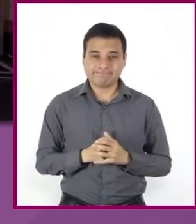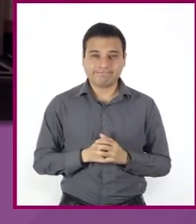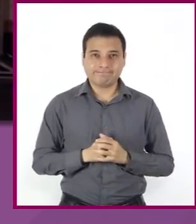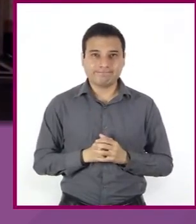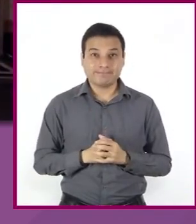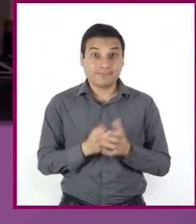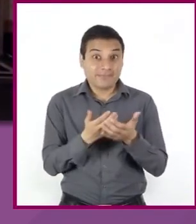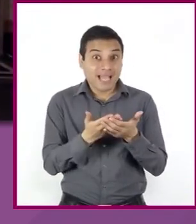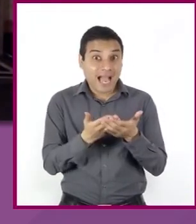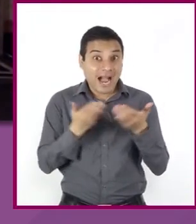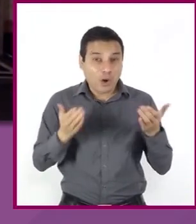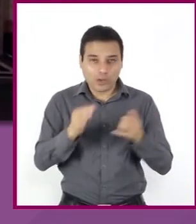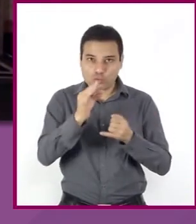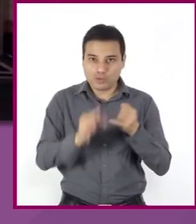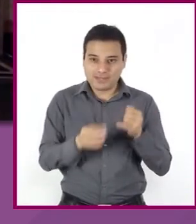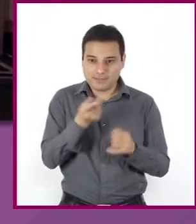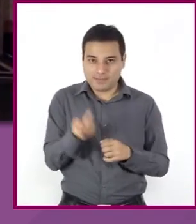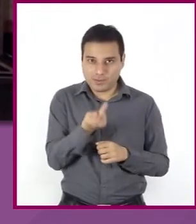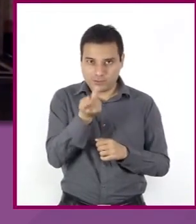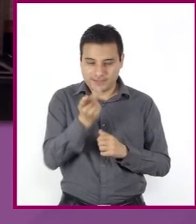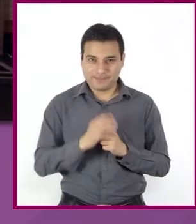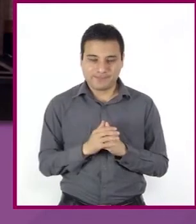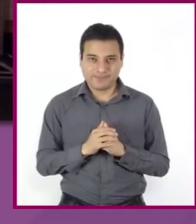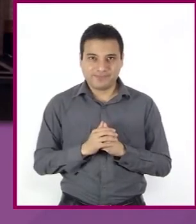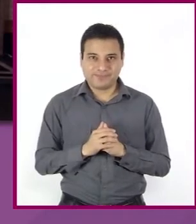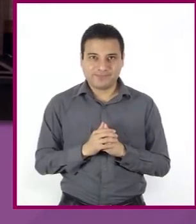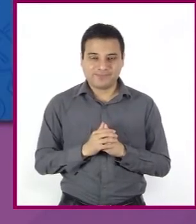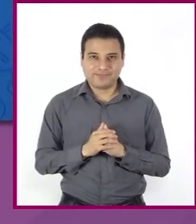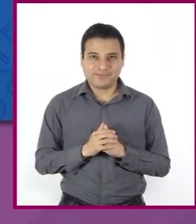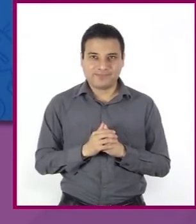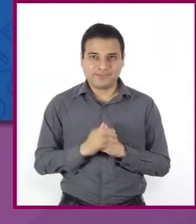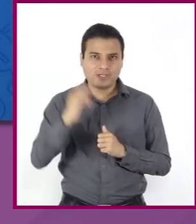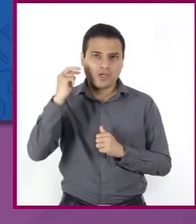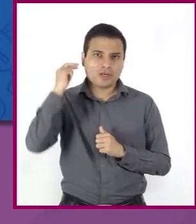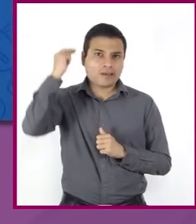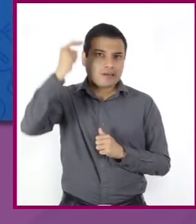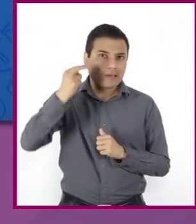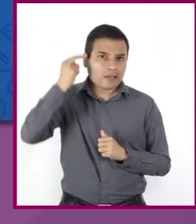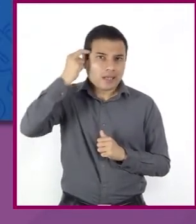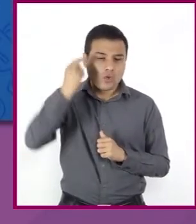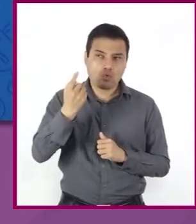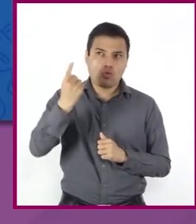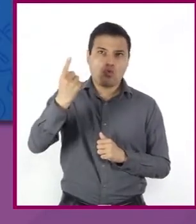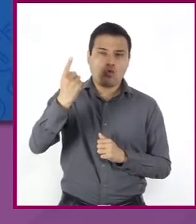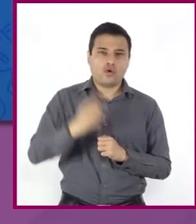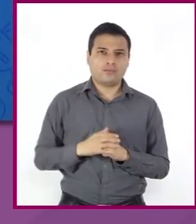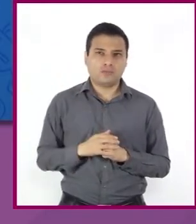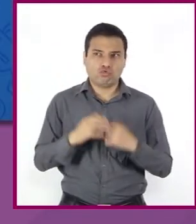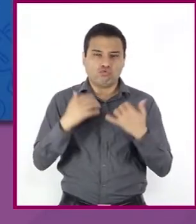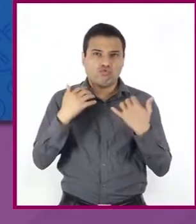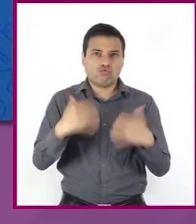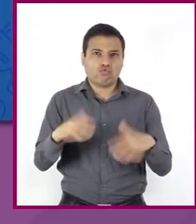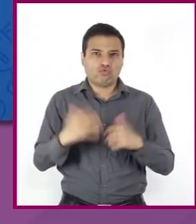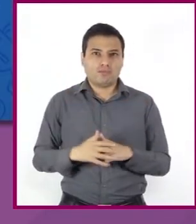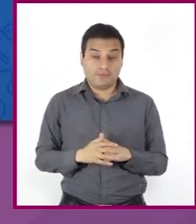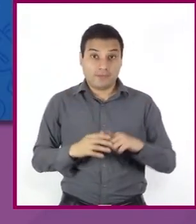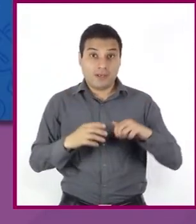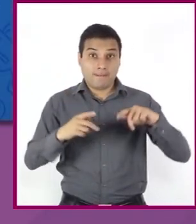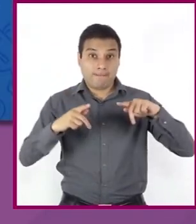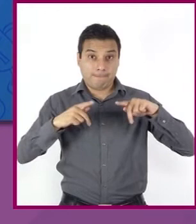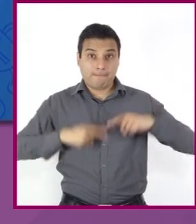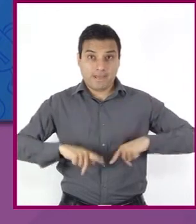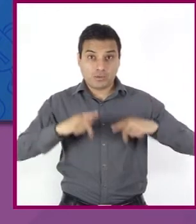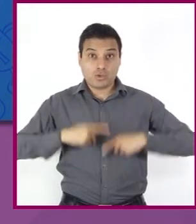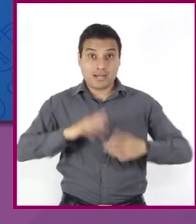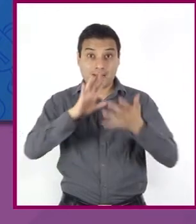Vayamos con la última pregunta. ¿De qué monarca se dice que anuló la sentencia de un preso cambiando